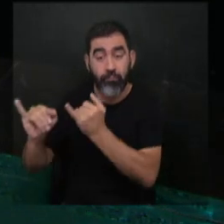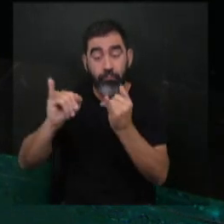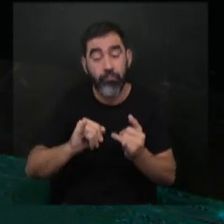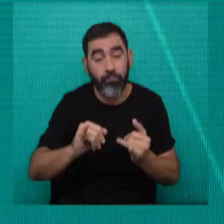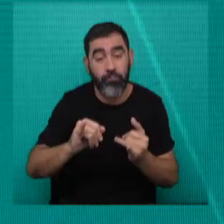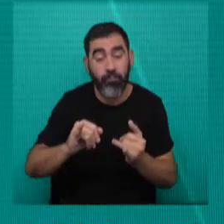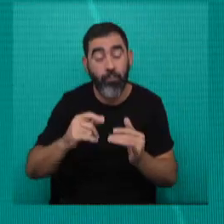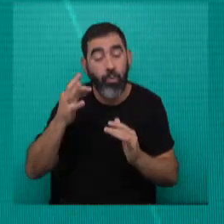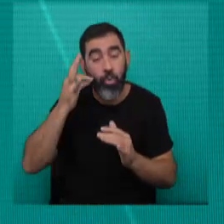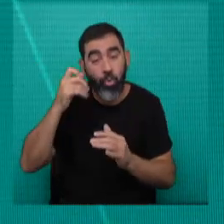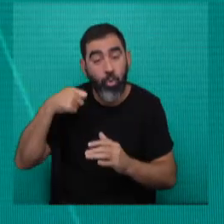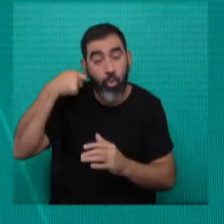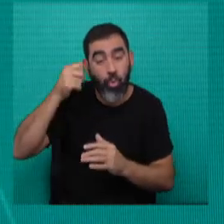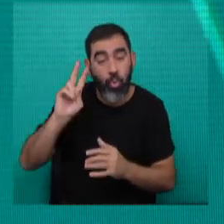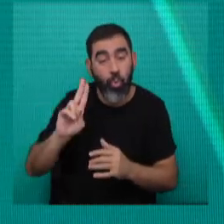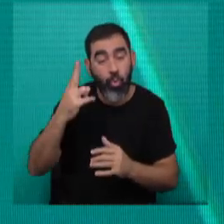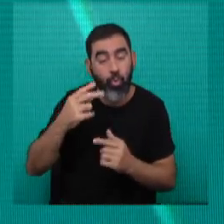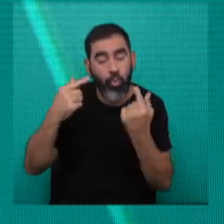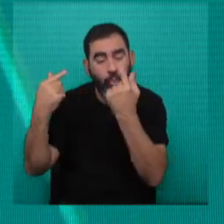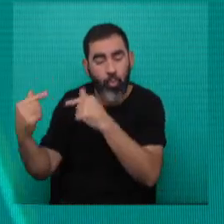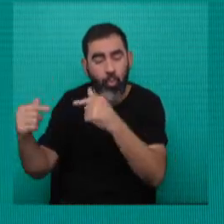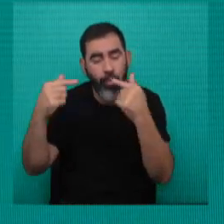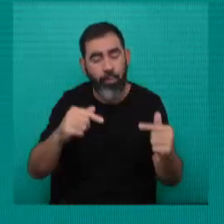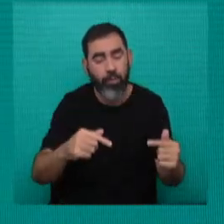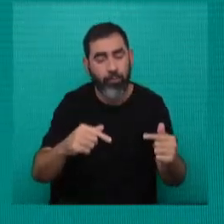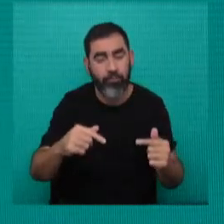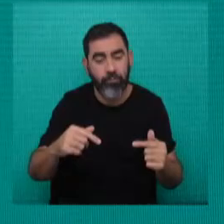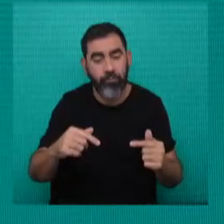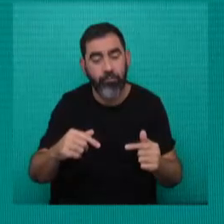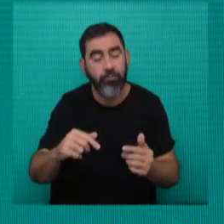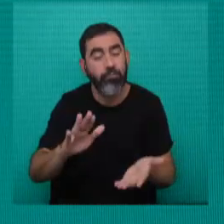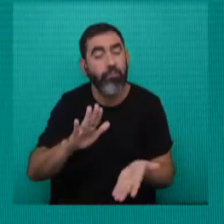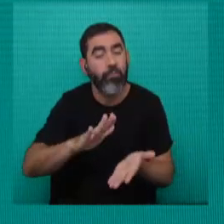un documental uruguayo muy particular, muy diferente, que refiere...